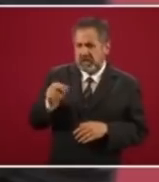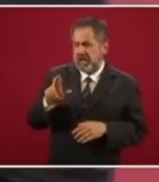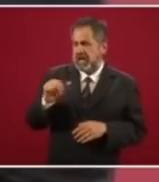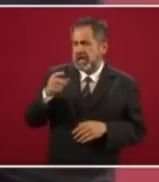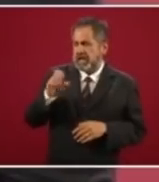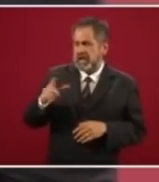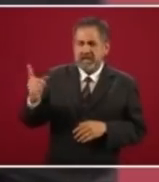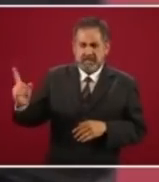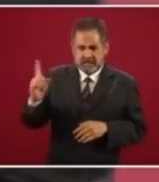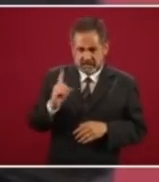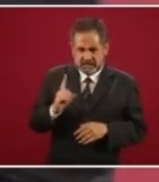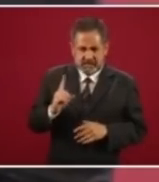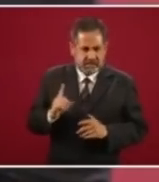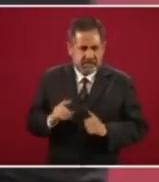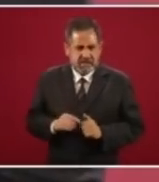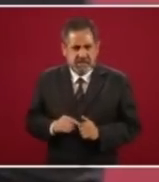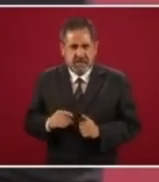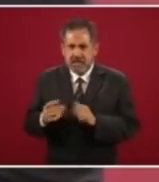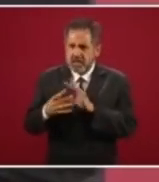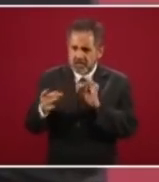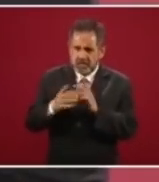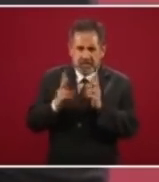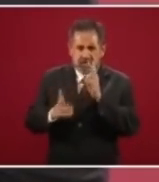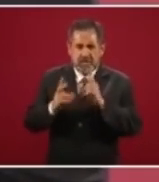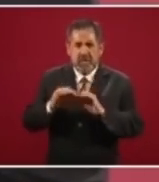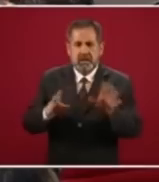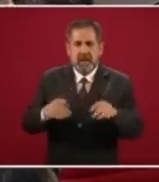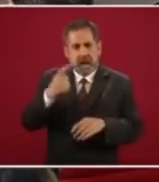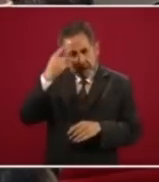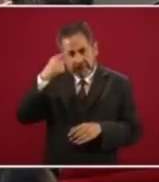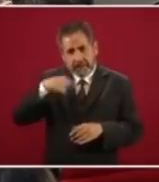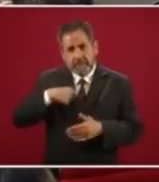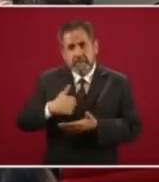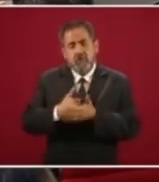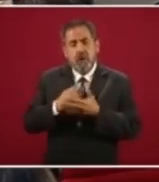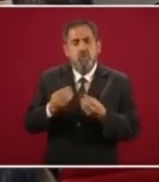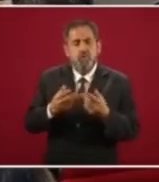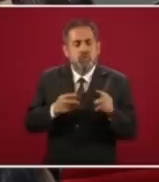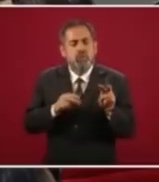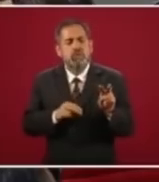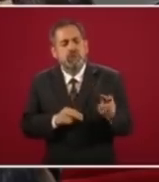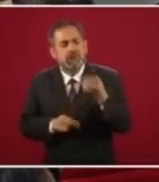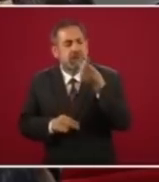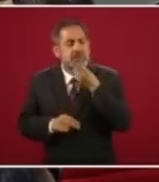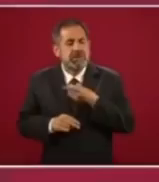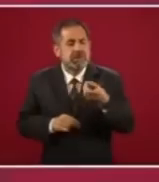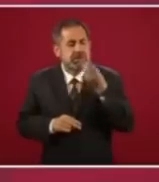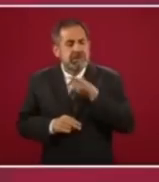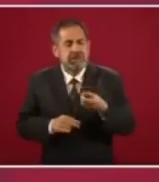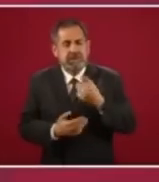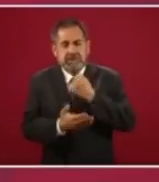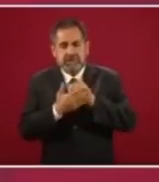Raquel que nos explique. A mí me ayuda mucho todo esto,